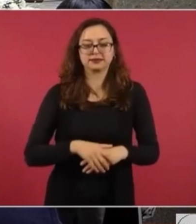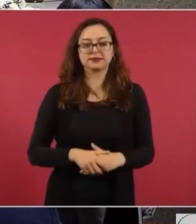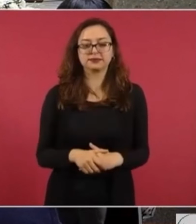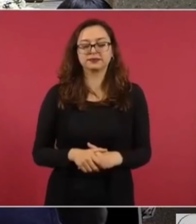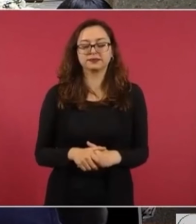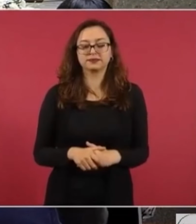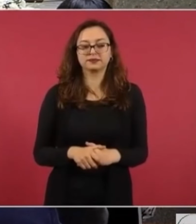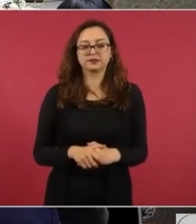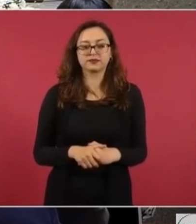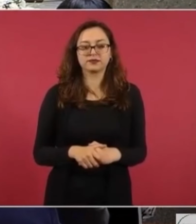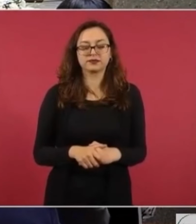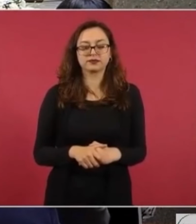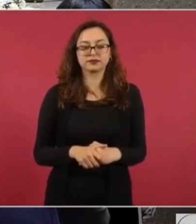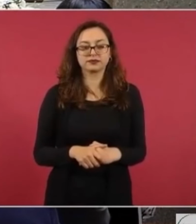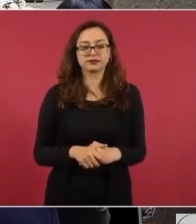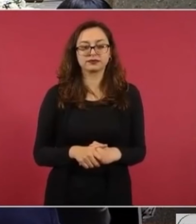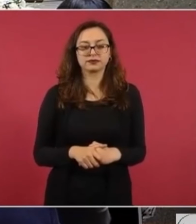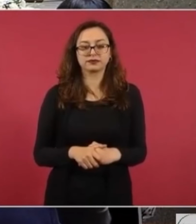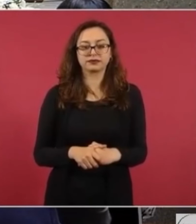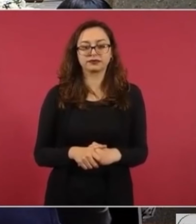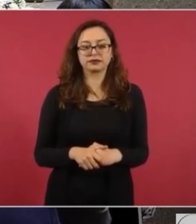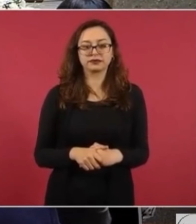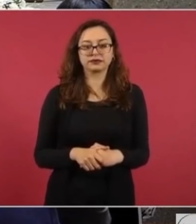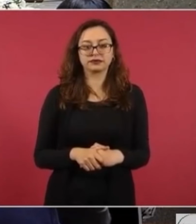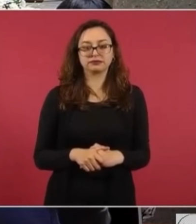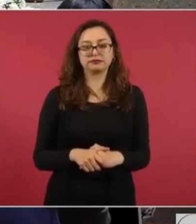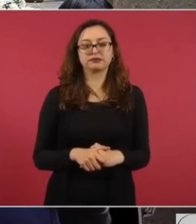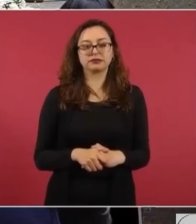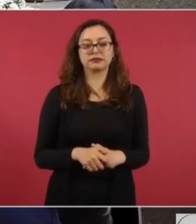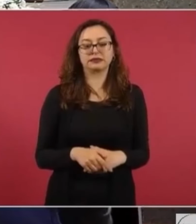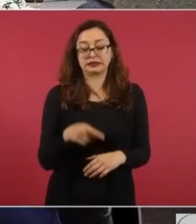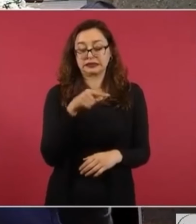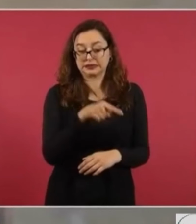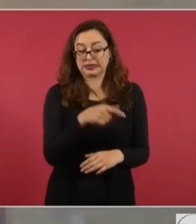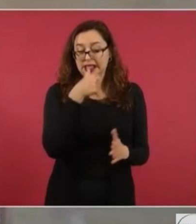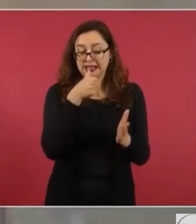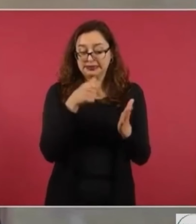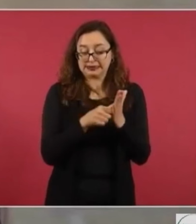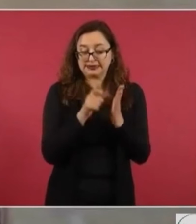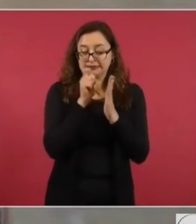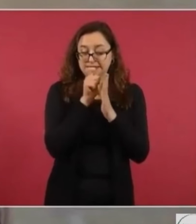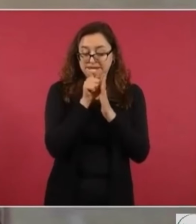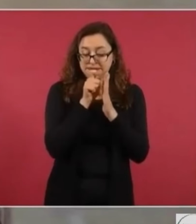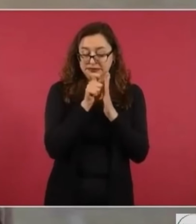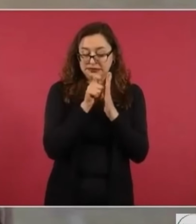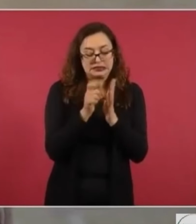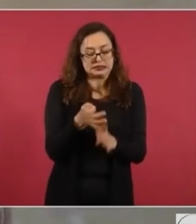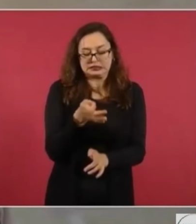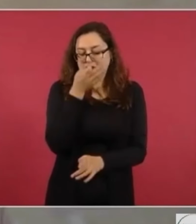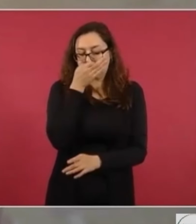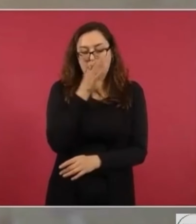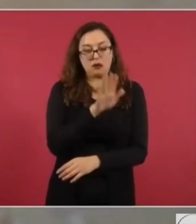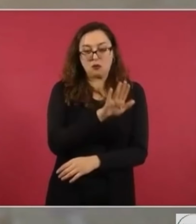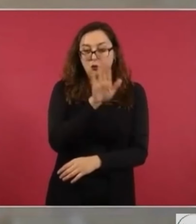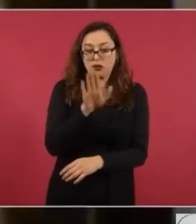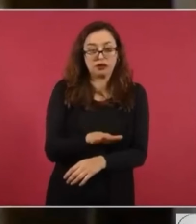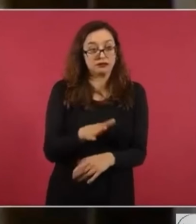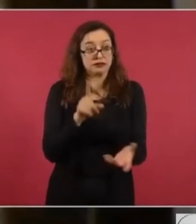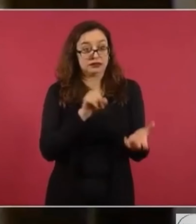Y en esas cartas, donde él está muy consciente de que puede morir porque